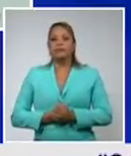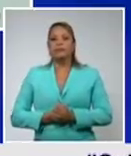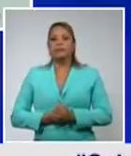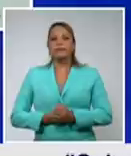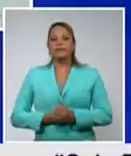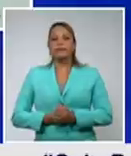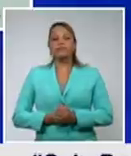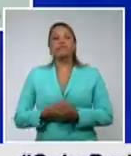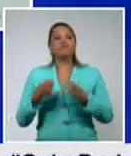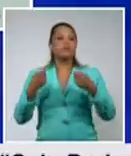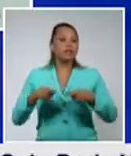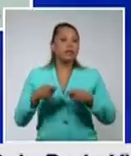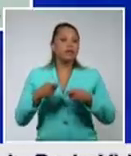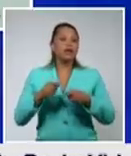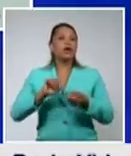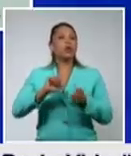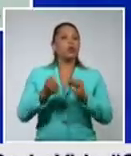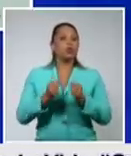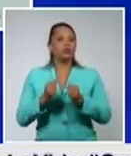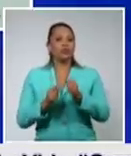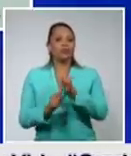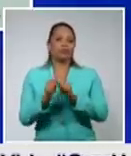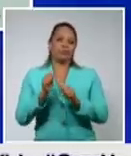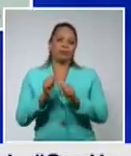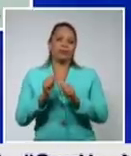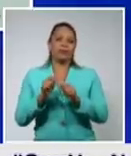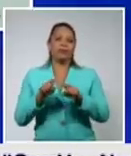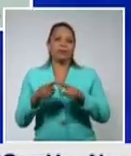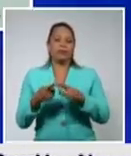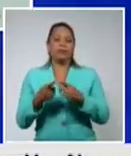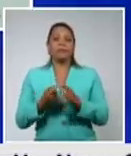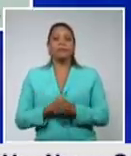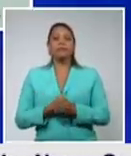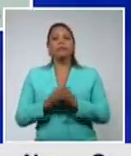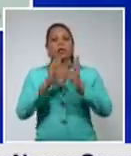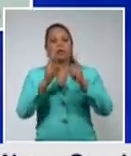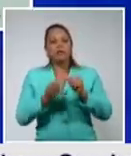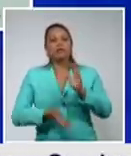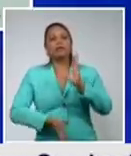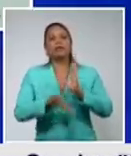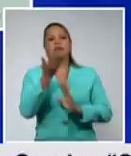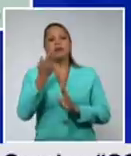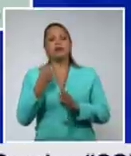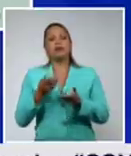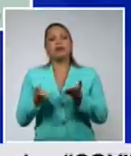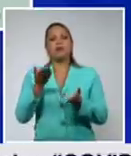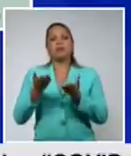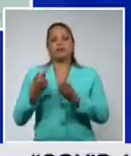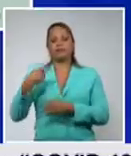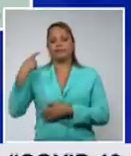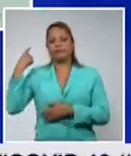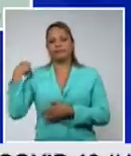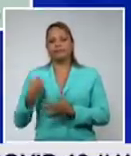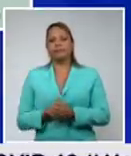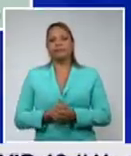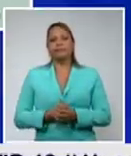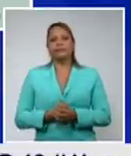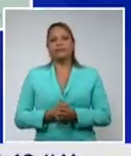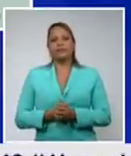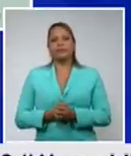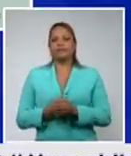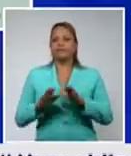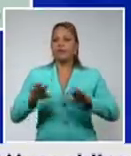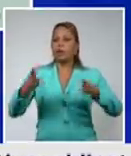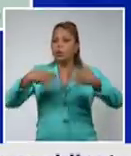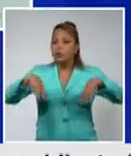debe ir hacia el control de la enfermedad, que presentó unas cifras elevadas días anteriores. Con este